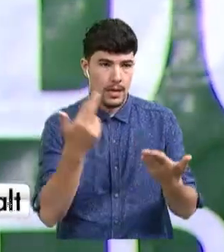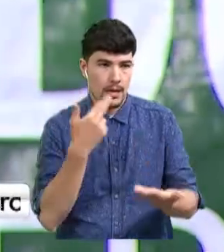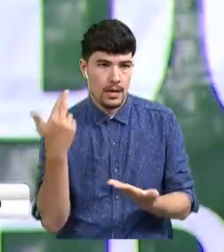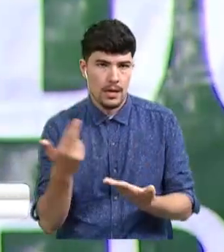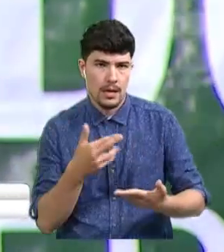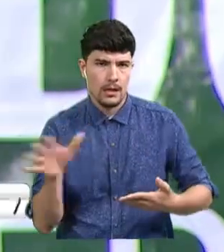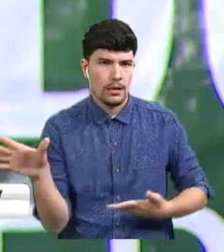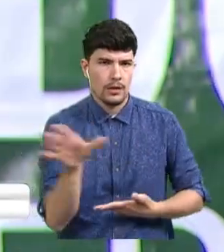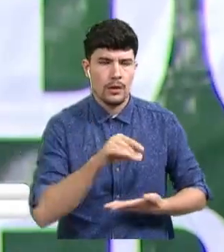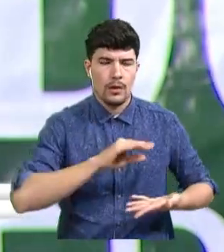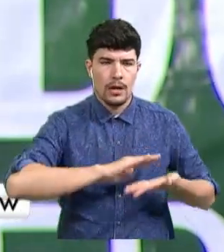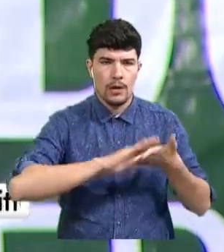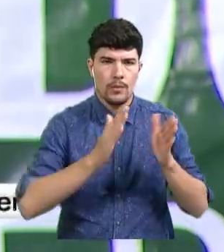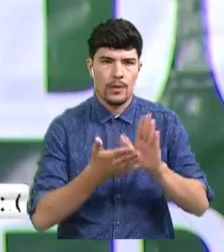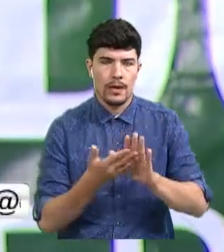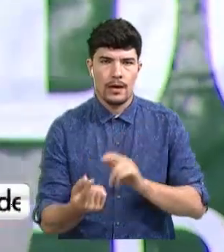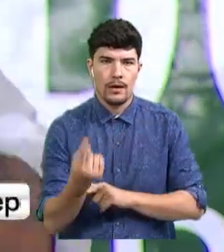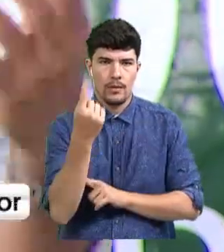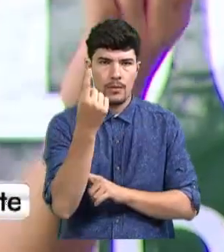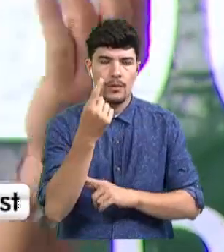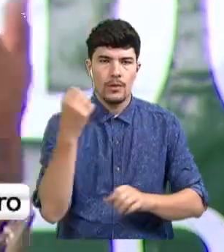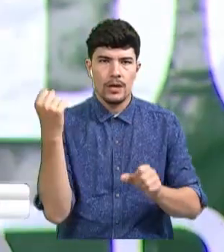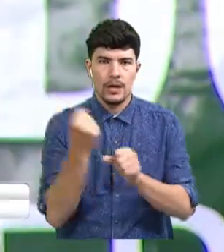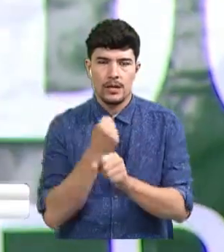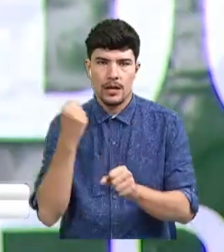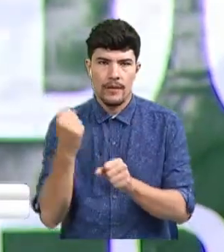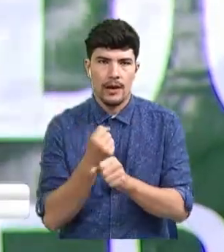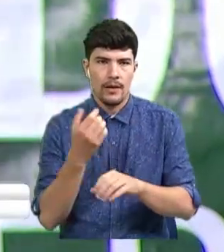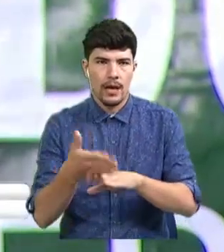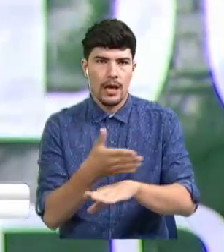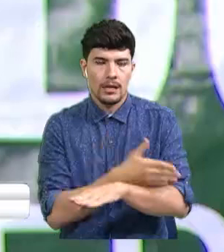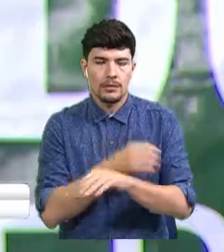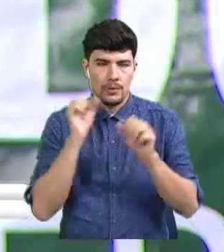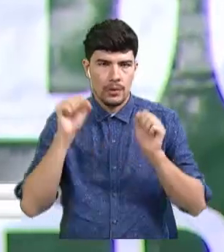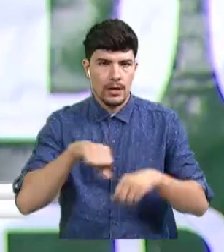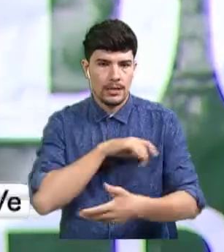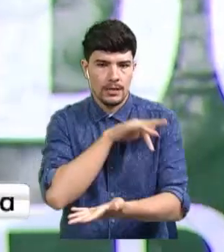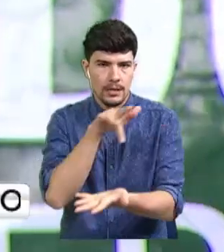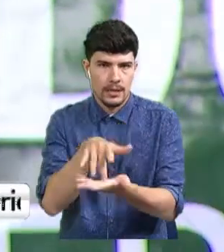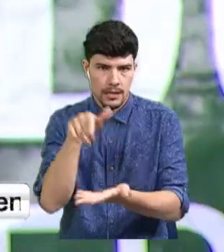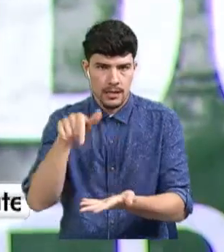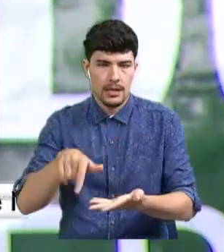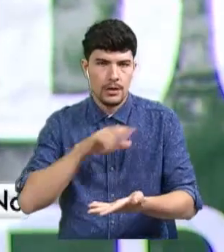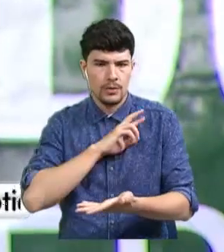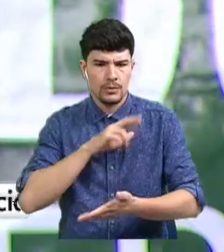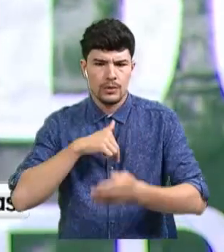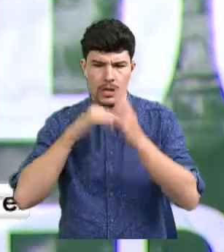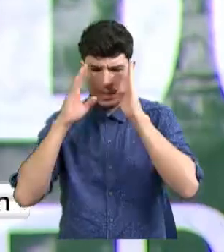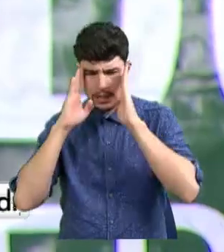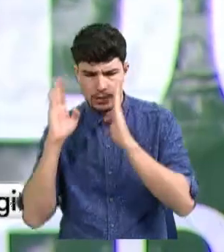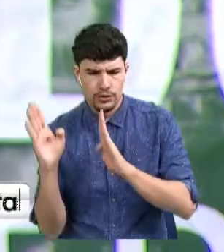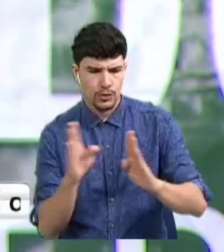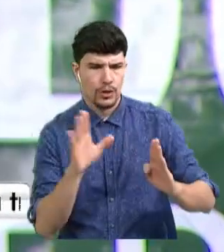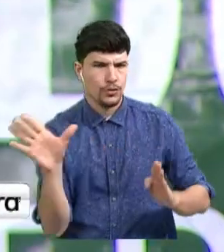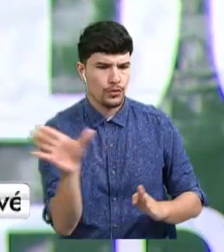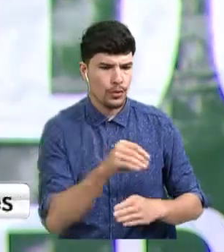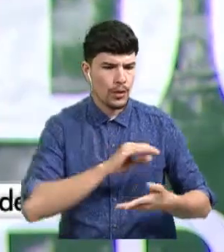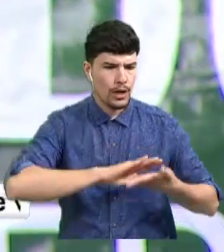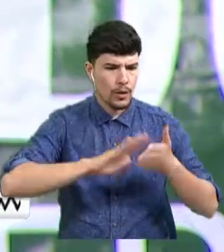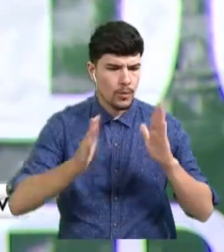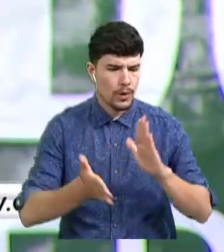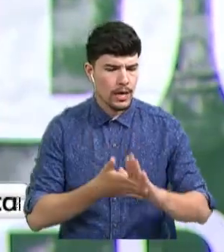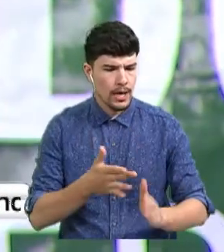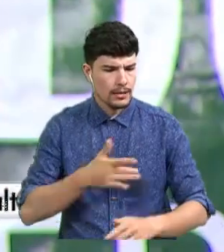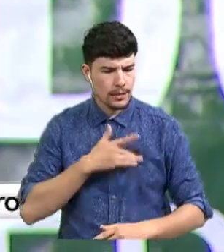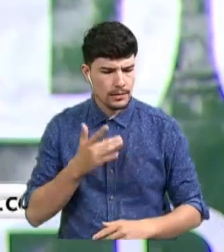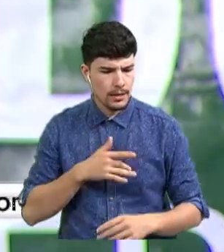por toda la Comuna 1 y en el trabajo previo para poder llegar aquí, porque nosotros lo decimos, venimos a atender a la comunidad para que se sientan a